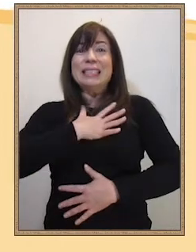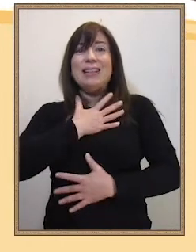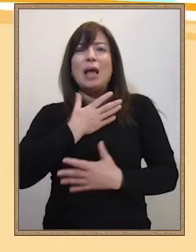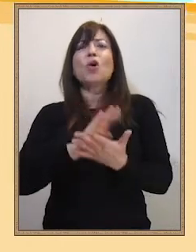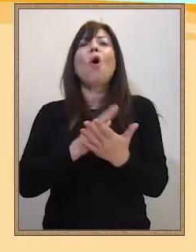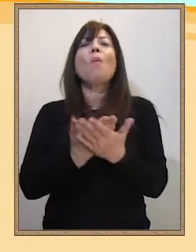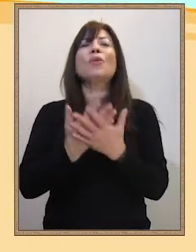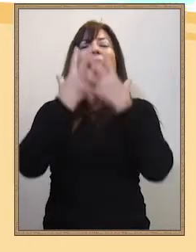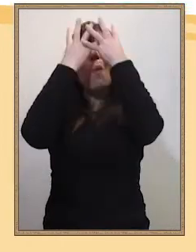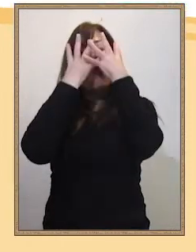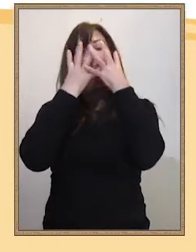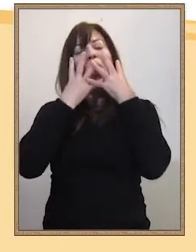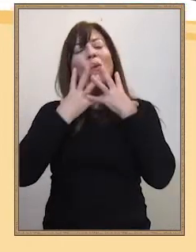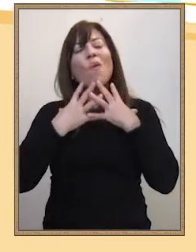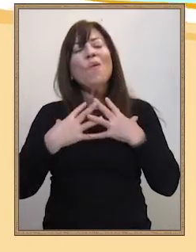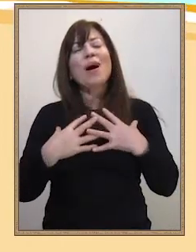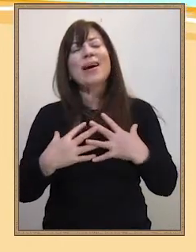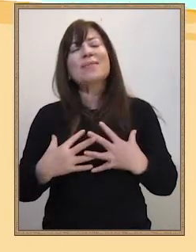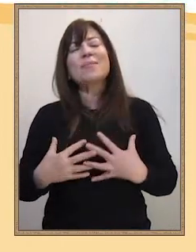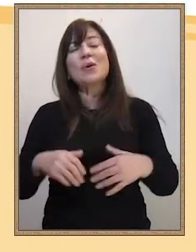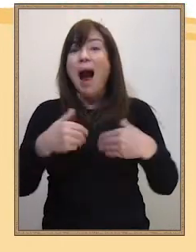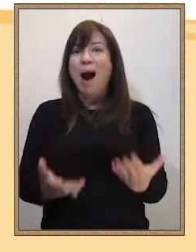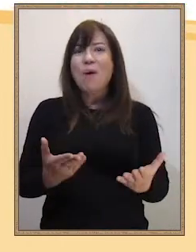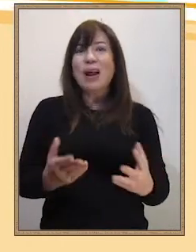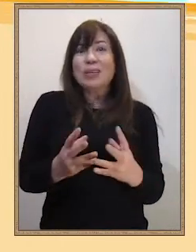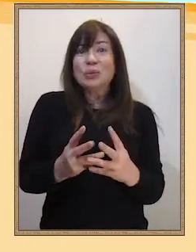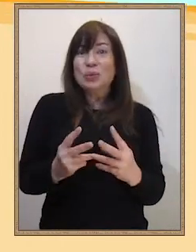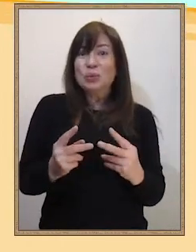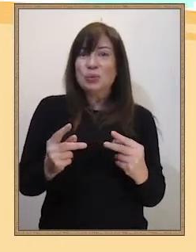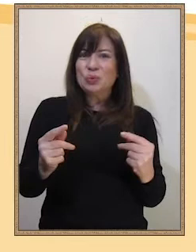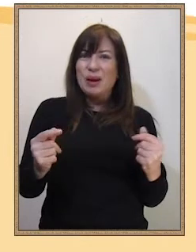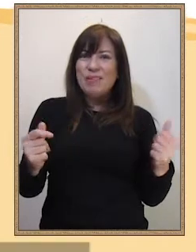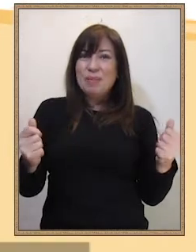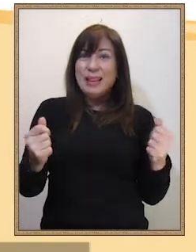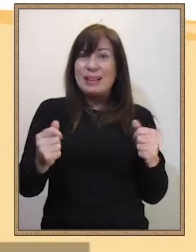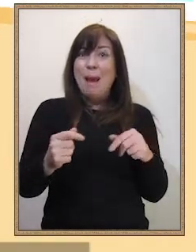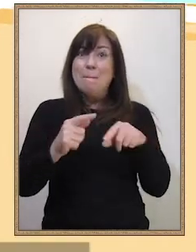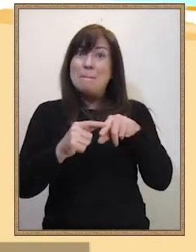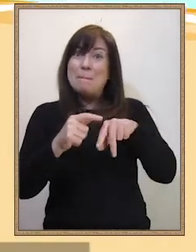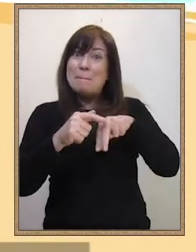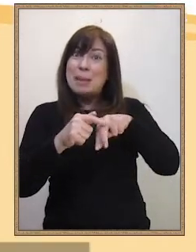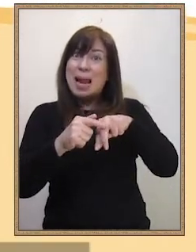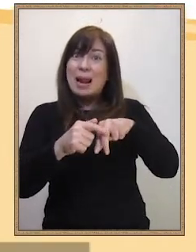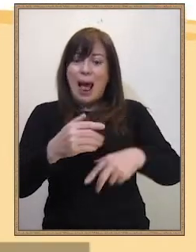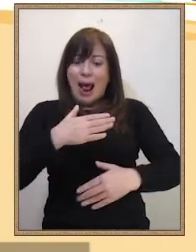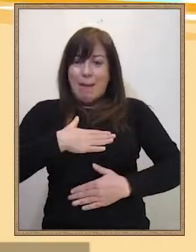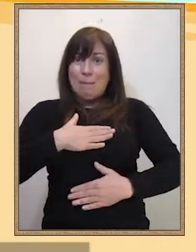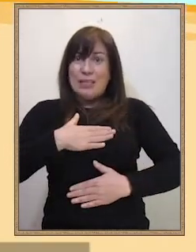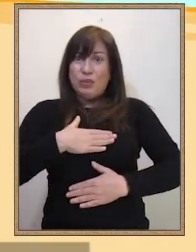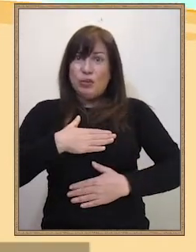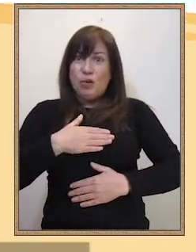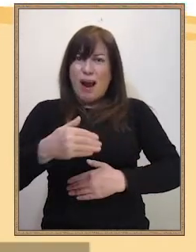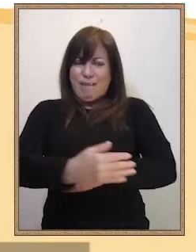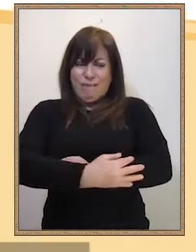nuestro cuerpo. Y ahora suavemente voy a llevar las piernas al pecho, afirmo mis rodillas y voy de